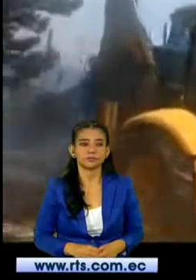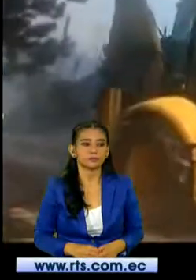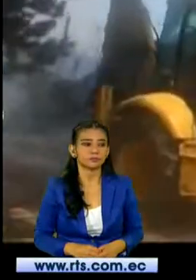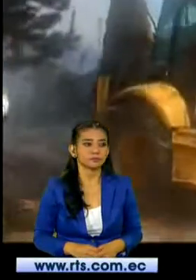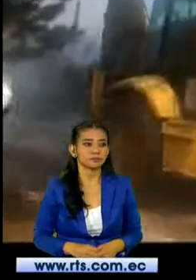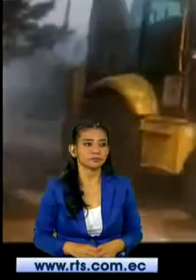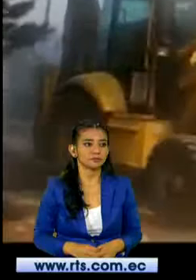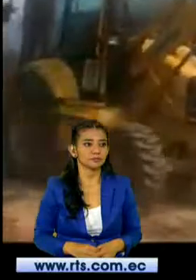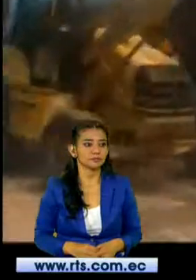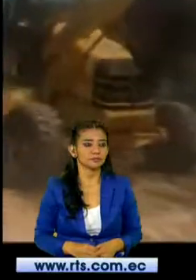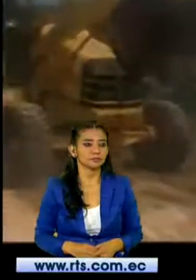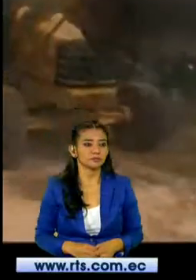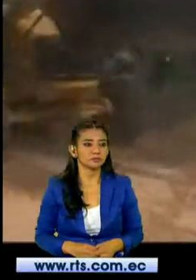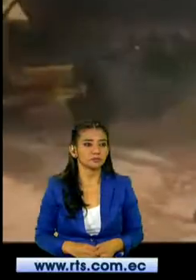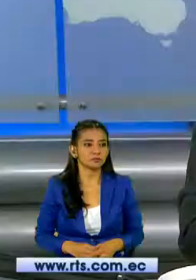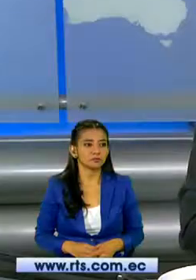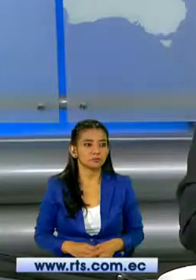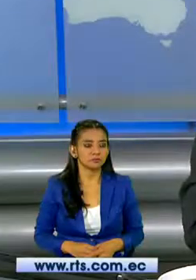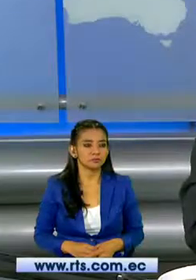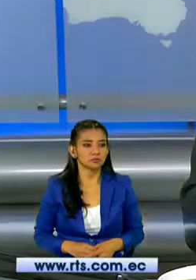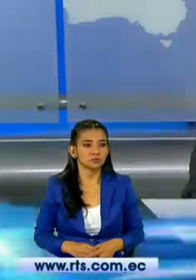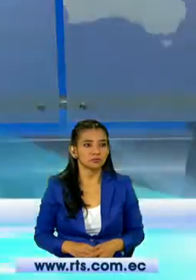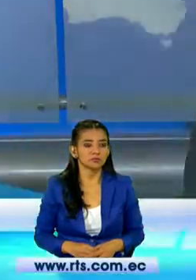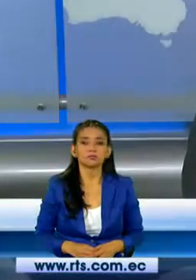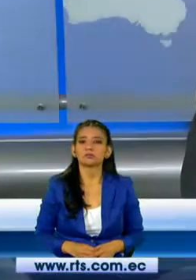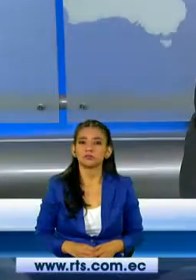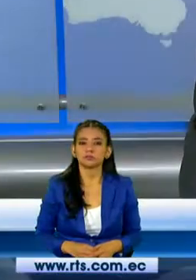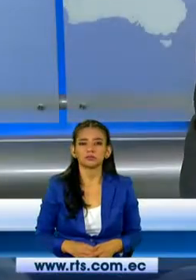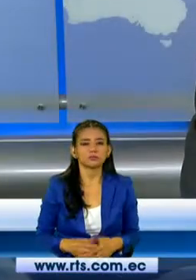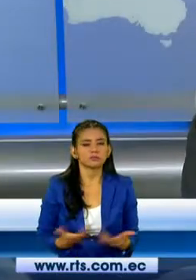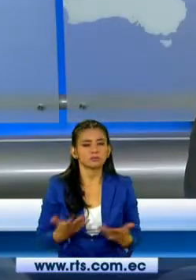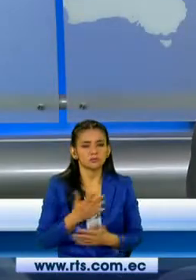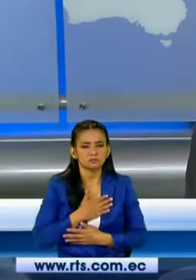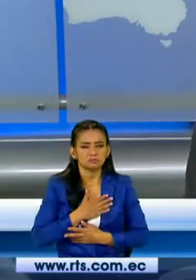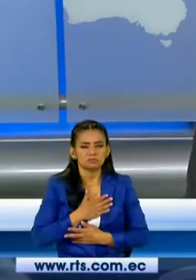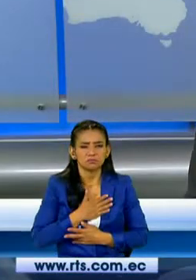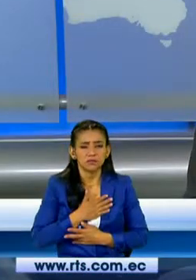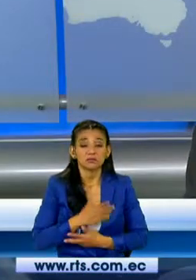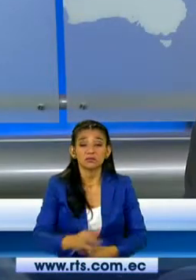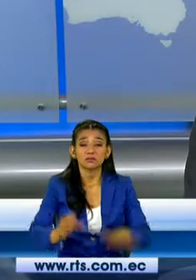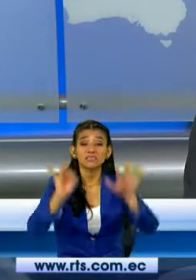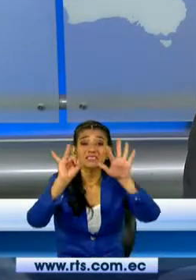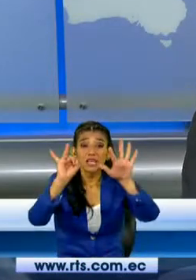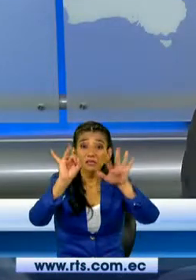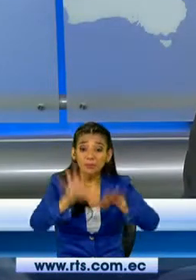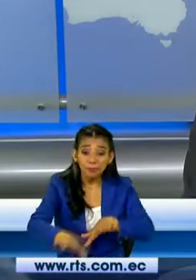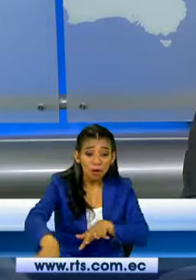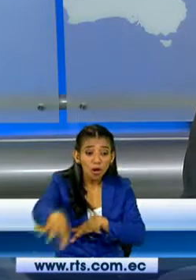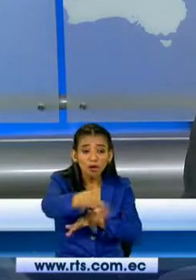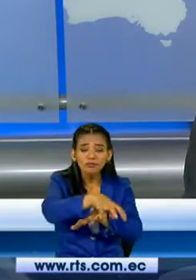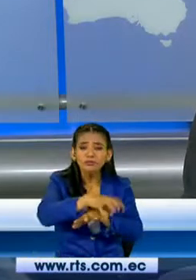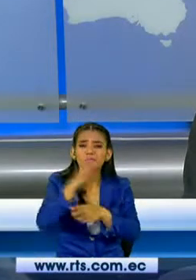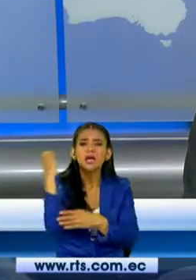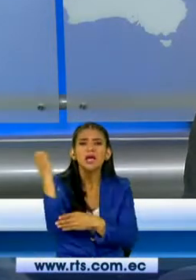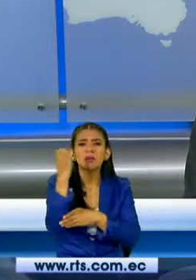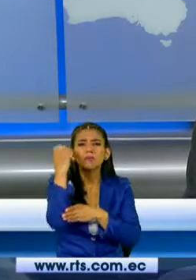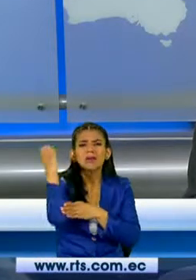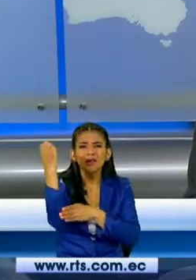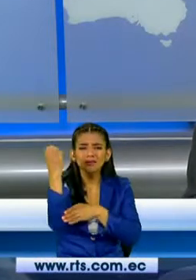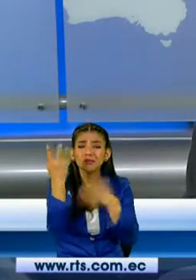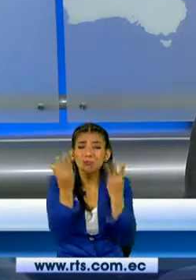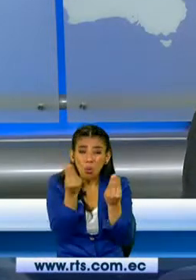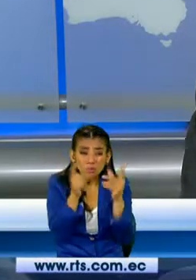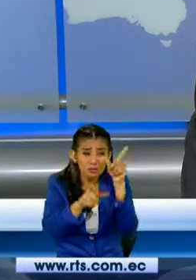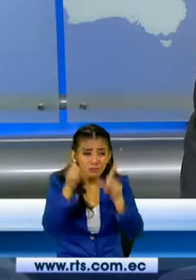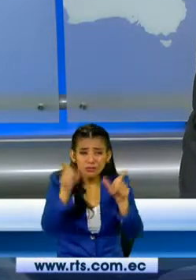Informó Julio César Saona. Qué lamentable esto, realmente 7 provincias en emergencia, ingente cantidad de